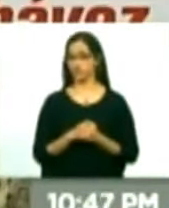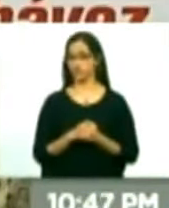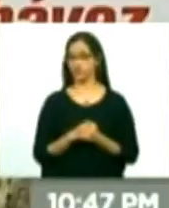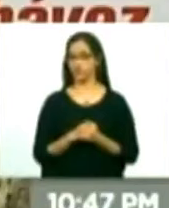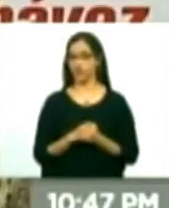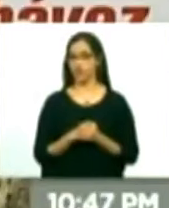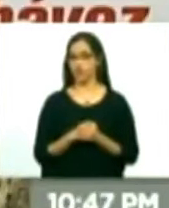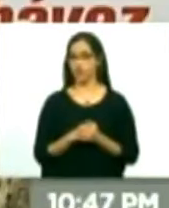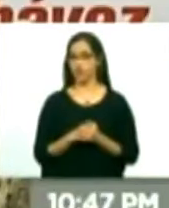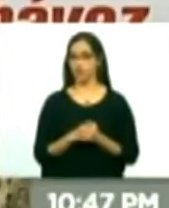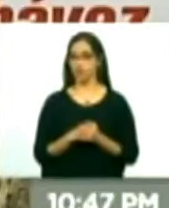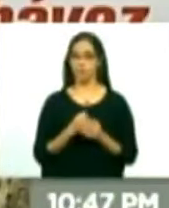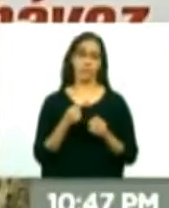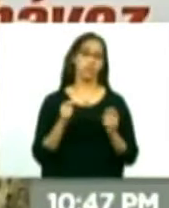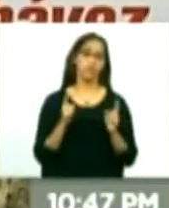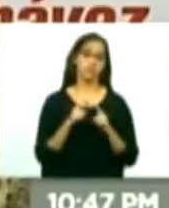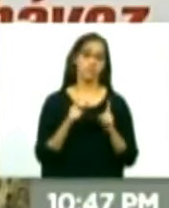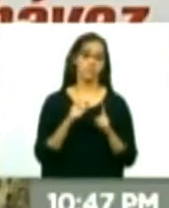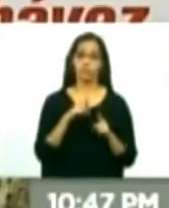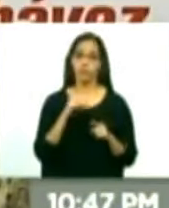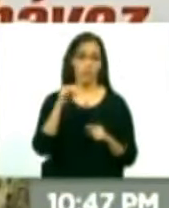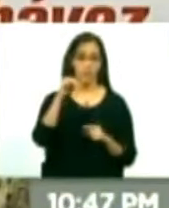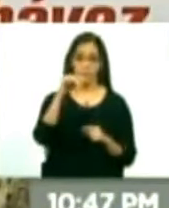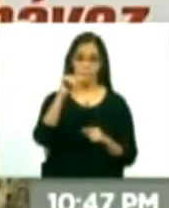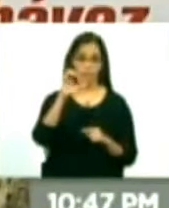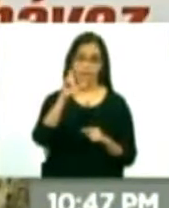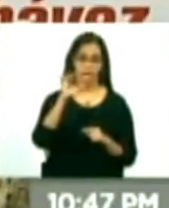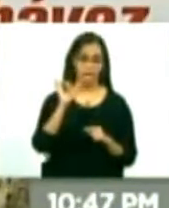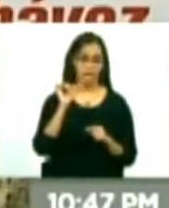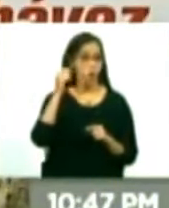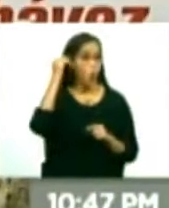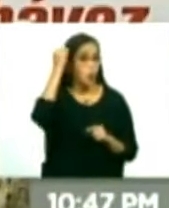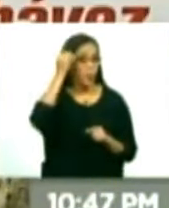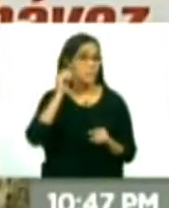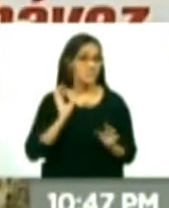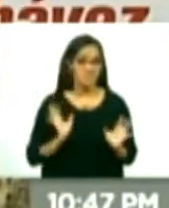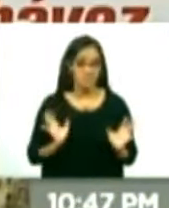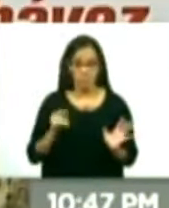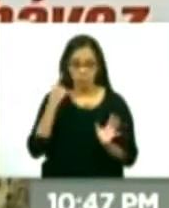Pero no es Macri, pues, al menos. O uno cree que no es Macri. No.